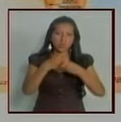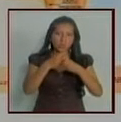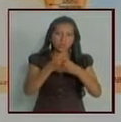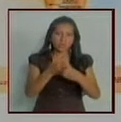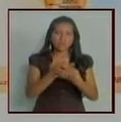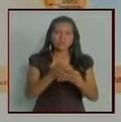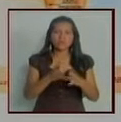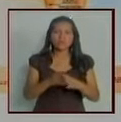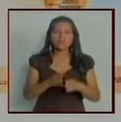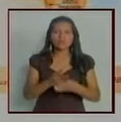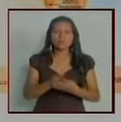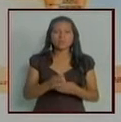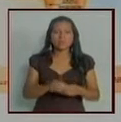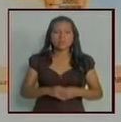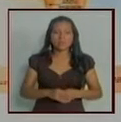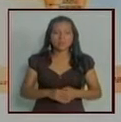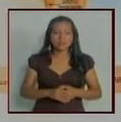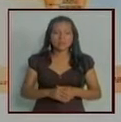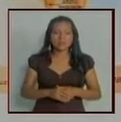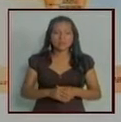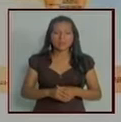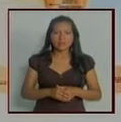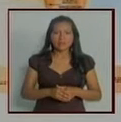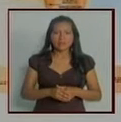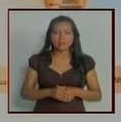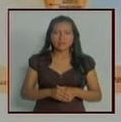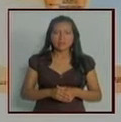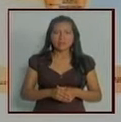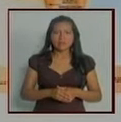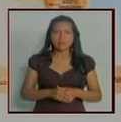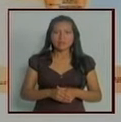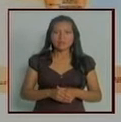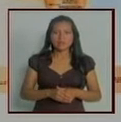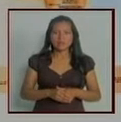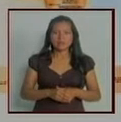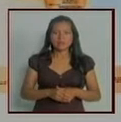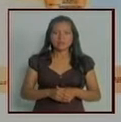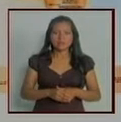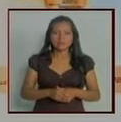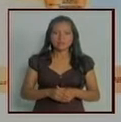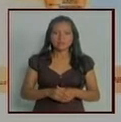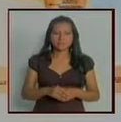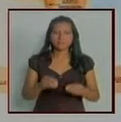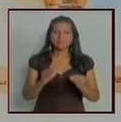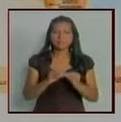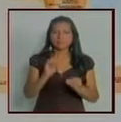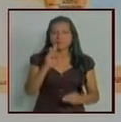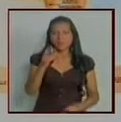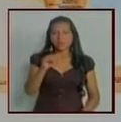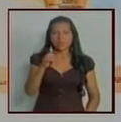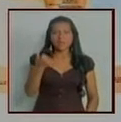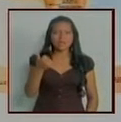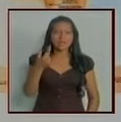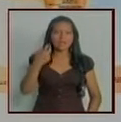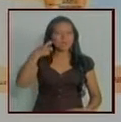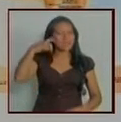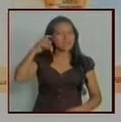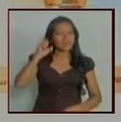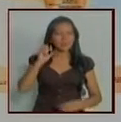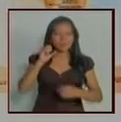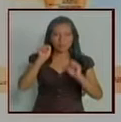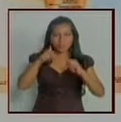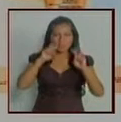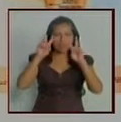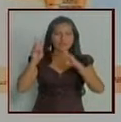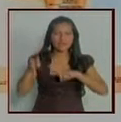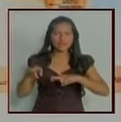los huesecillos. Ahí donde tenemos la marca tenemos la cóclea. Alteraciones por ruido intenso, medicamentos, los ototóxicos.